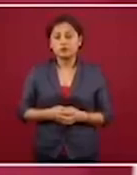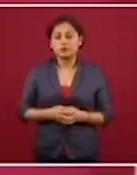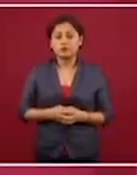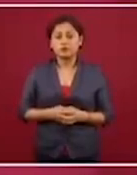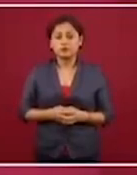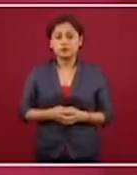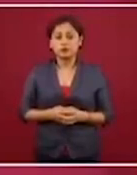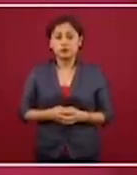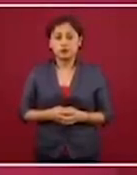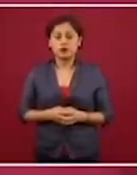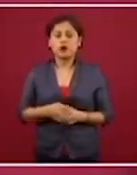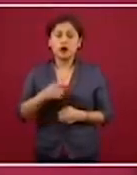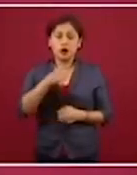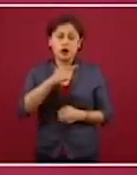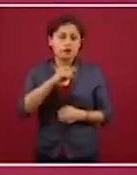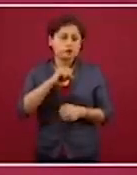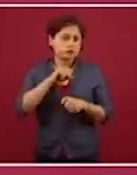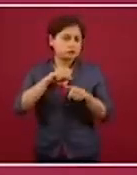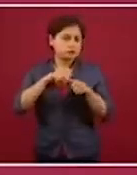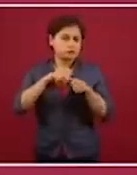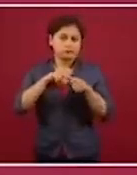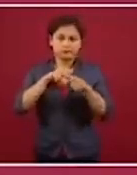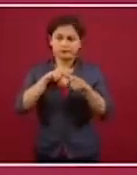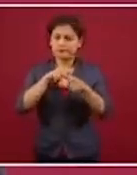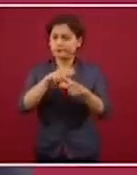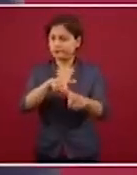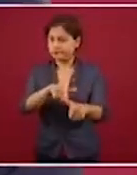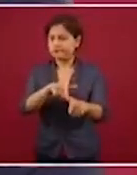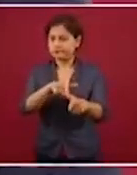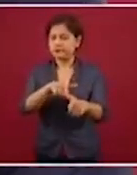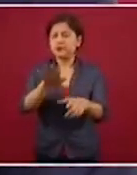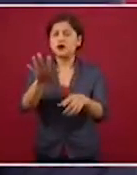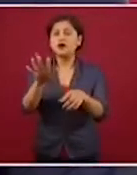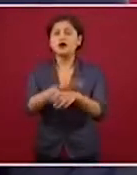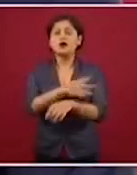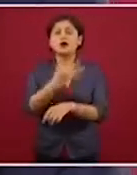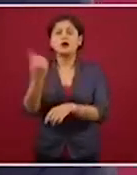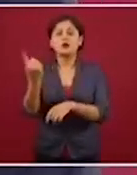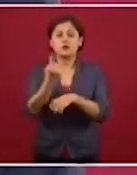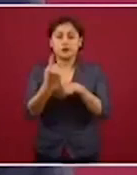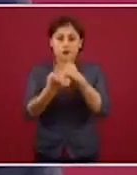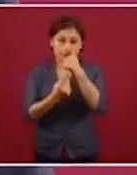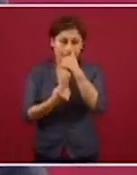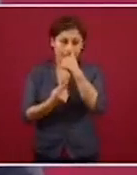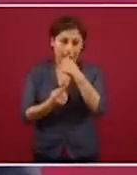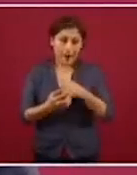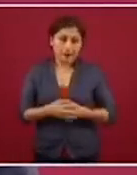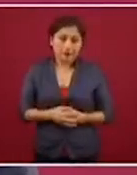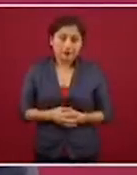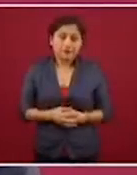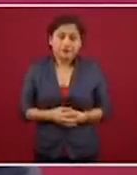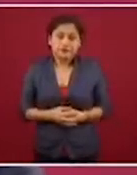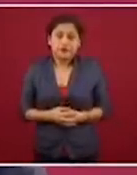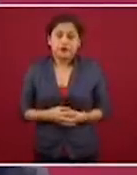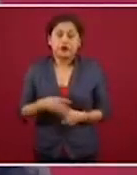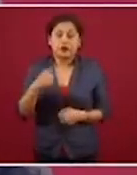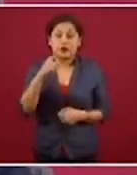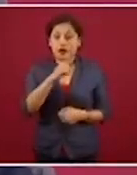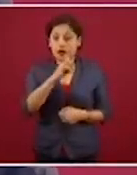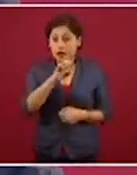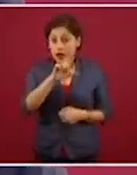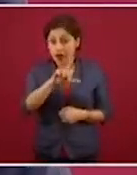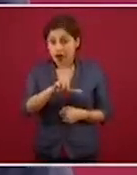va a continuar porque él solicitó llevar su proceso